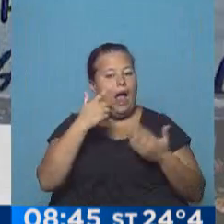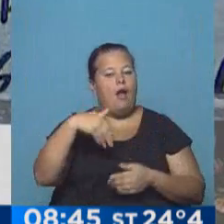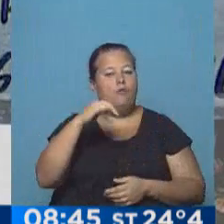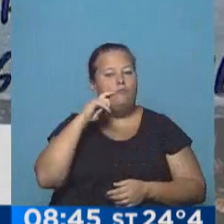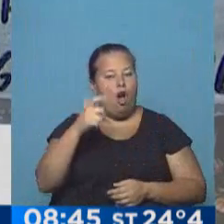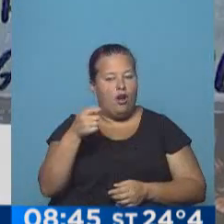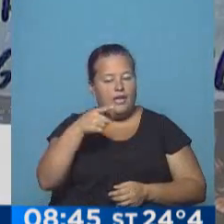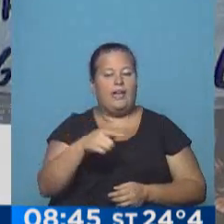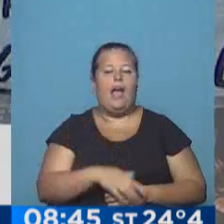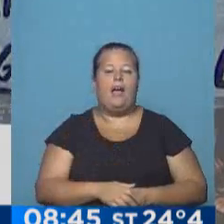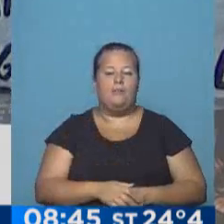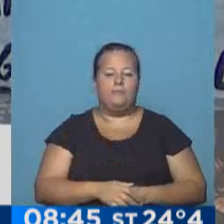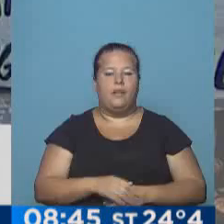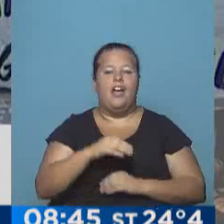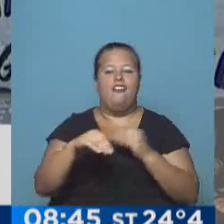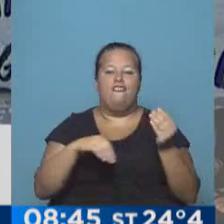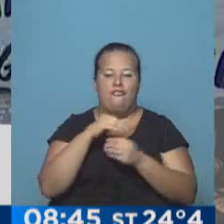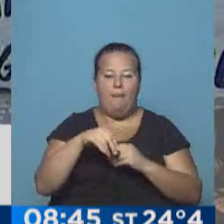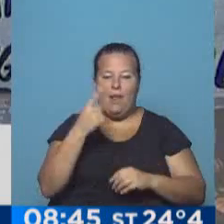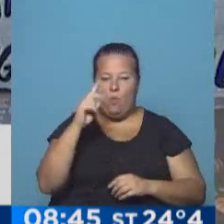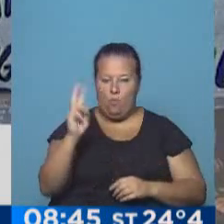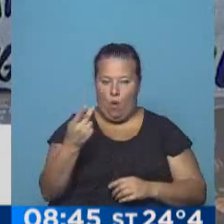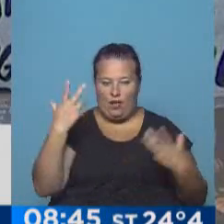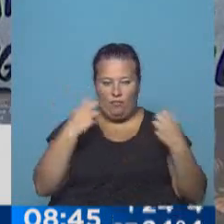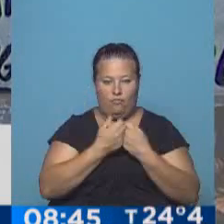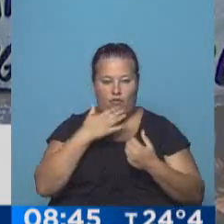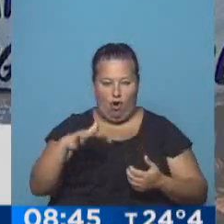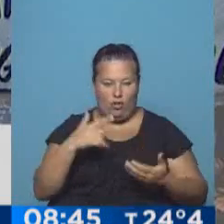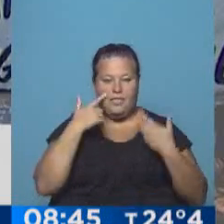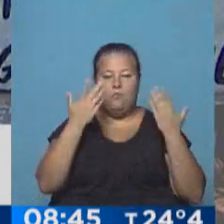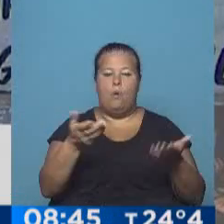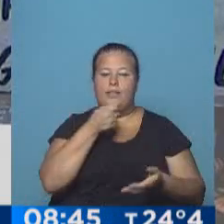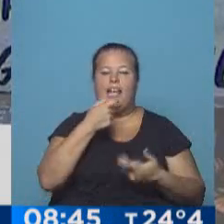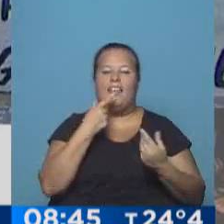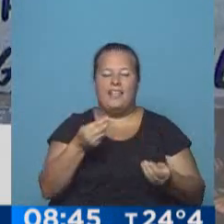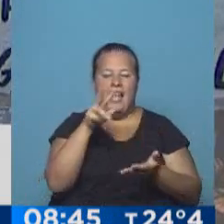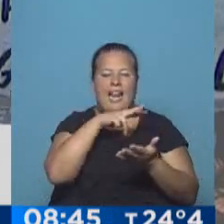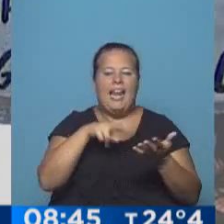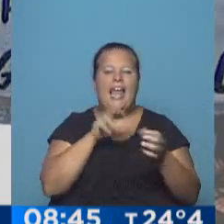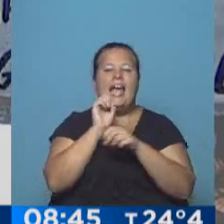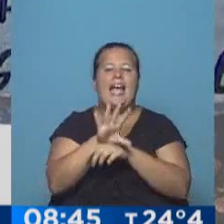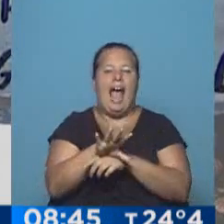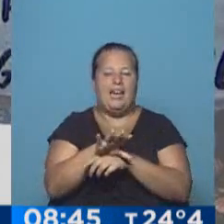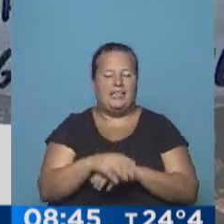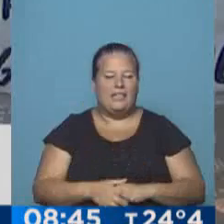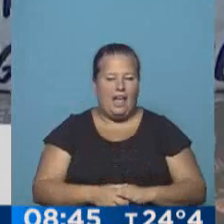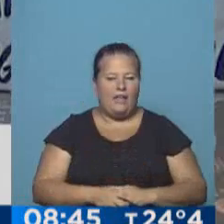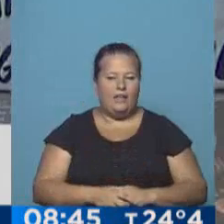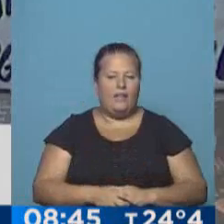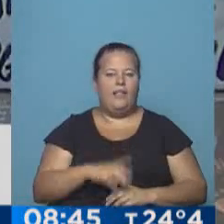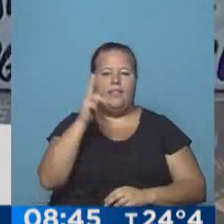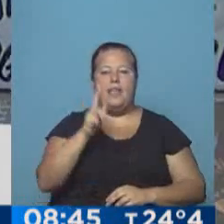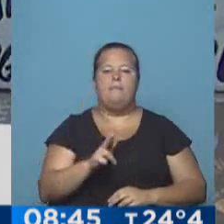Mónica Portiroli, una familiar de las víctimas de la tragedia de 11. Compartimos el testimonio. Están leyendo la carta directa del